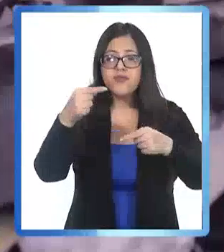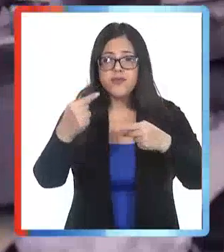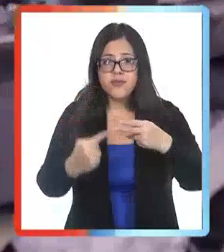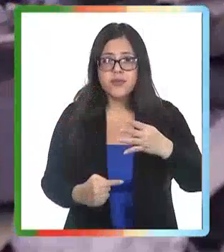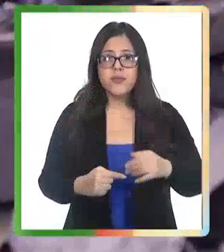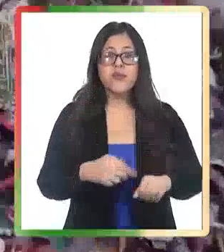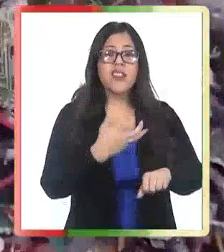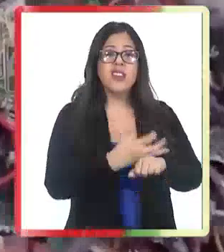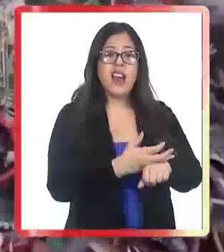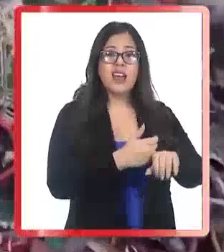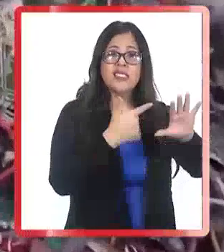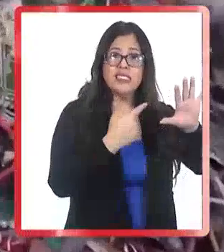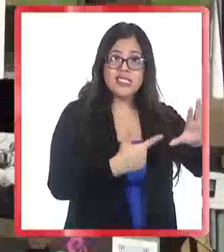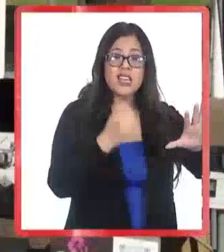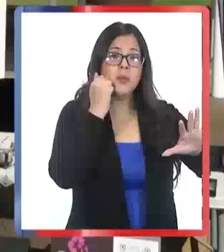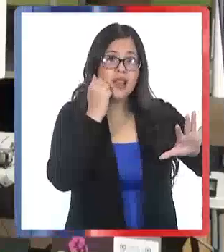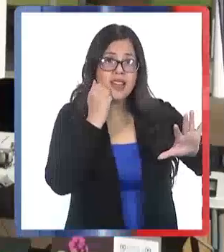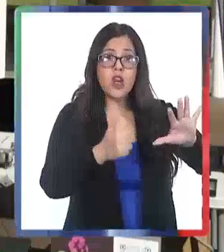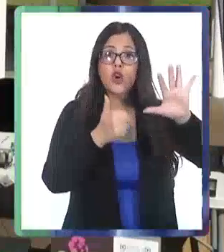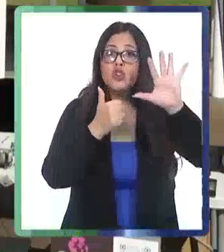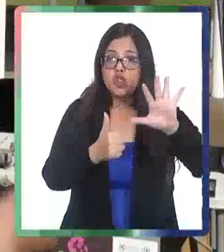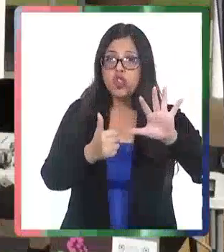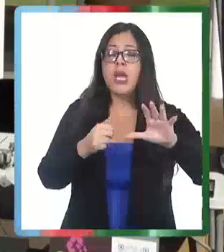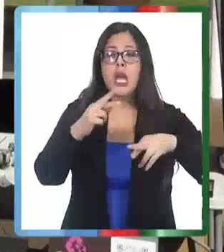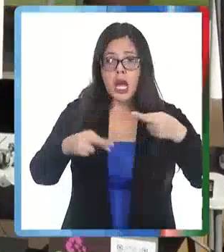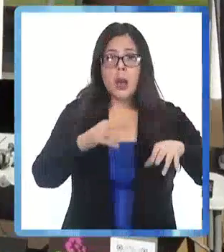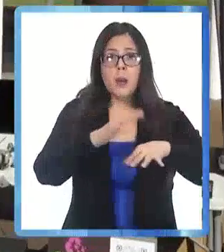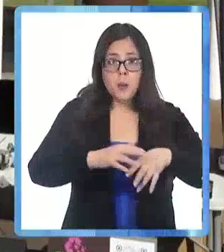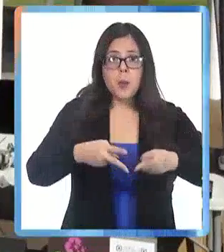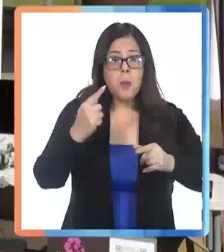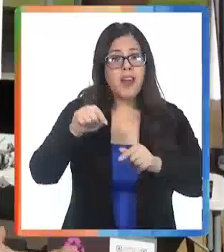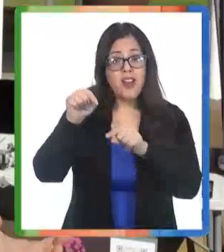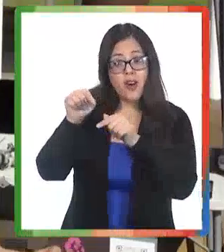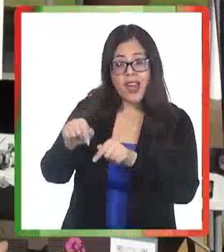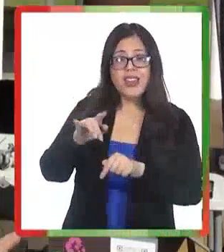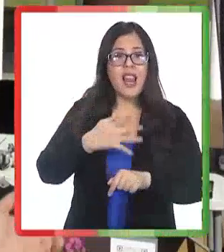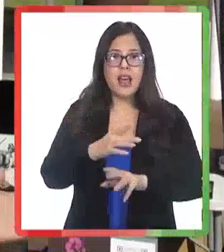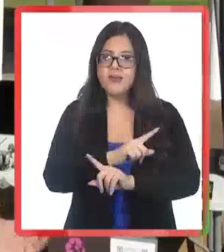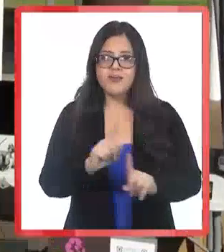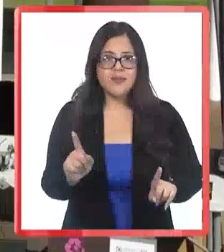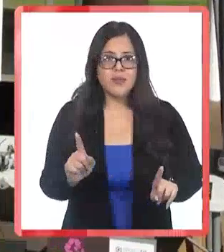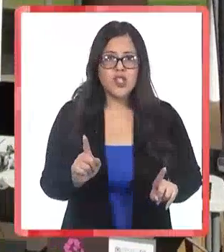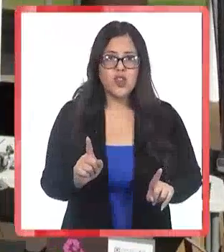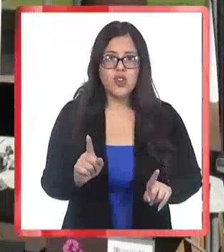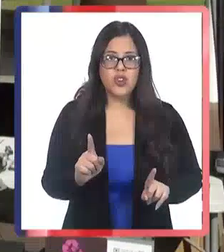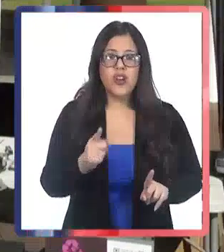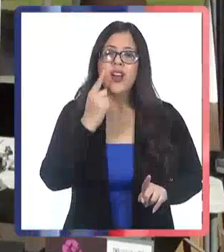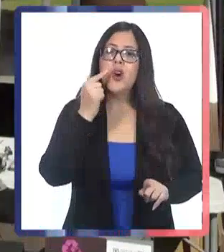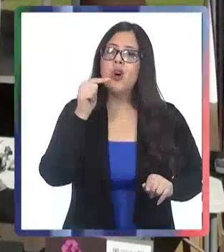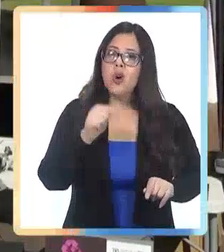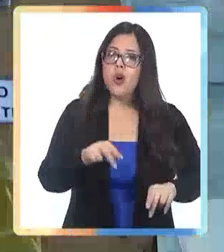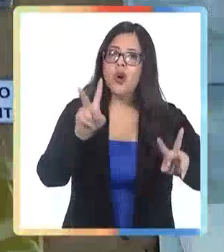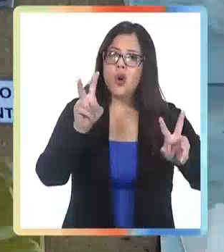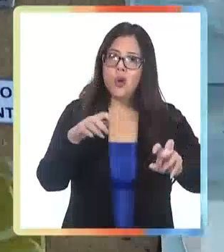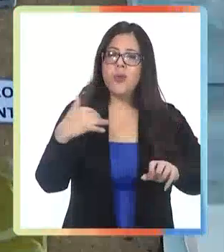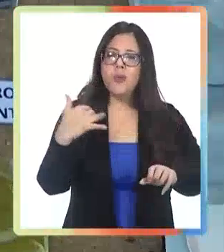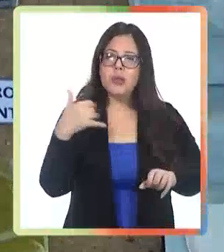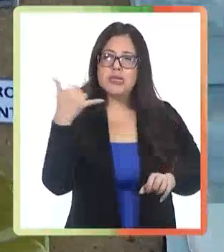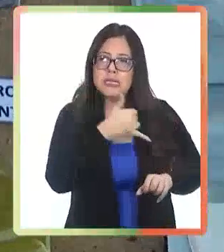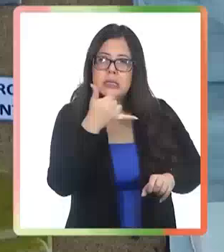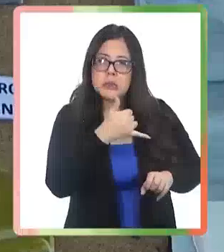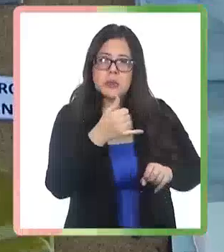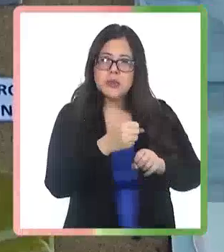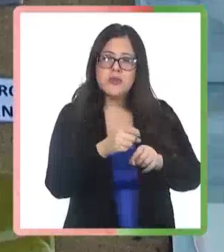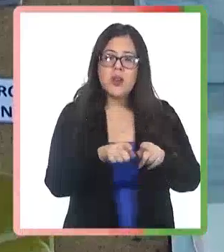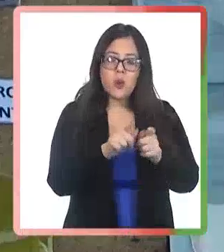plásticos en el mundo, 6 de ellos son reciclables. Y este, lamentablemente, no lo es. Tiene un punto muy alto de ignición porque